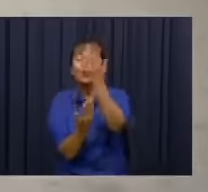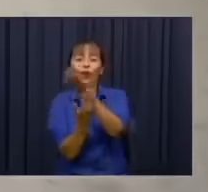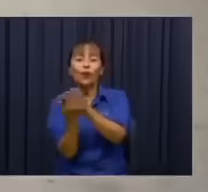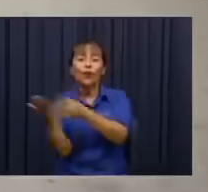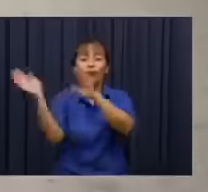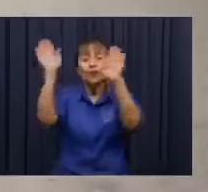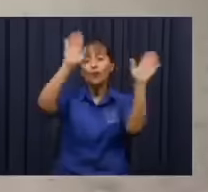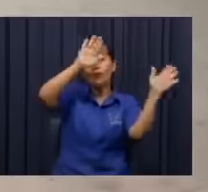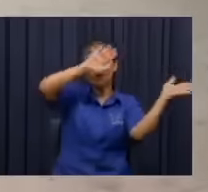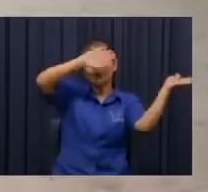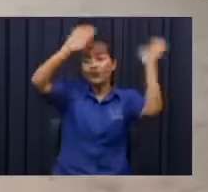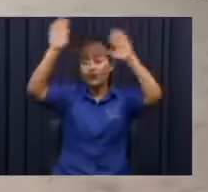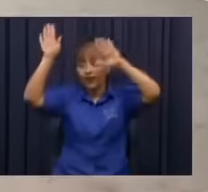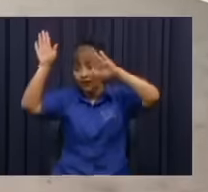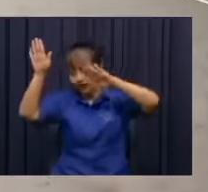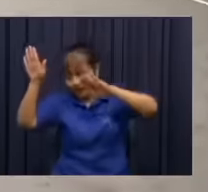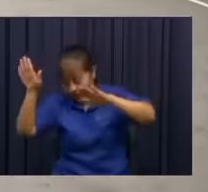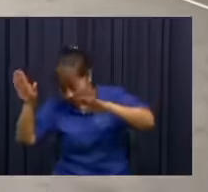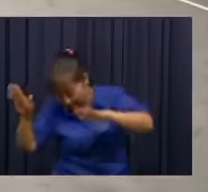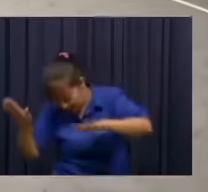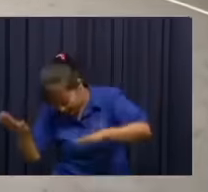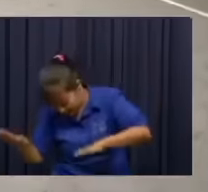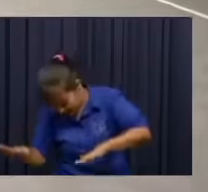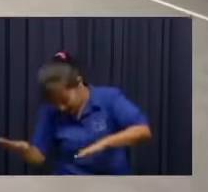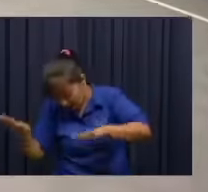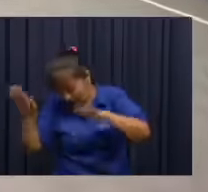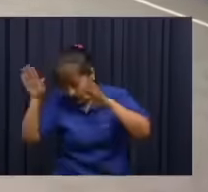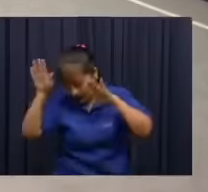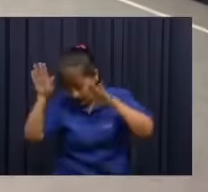Traigo mis manos llenas de